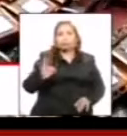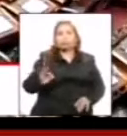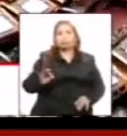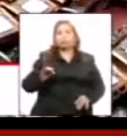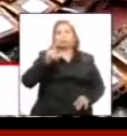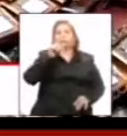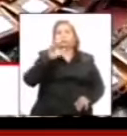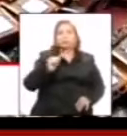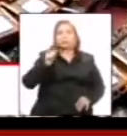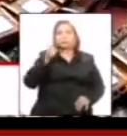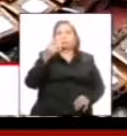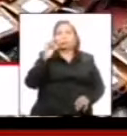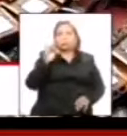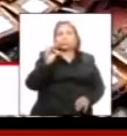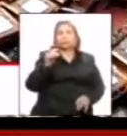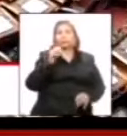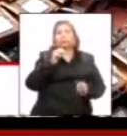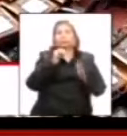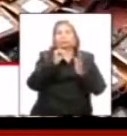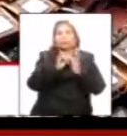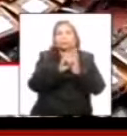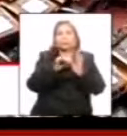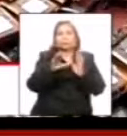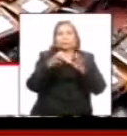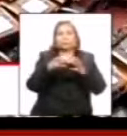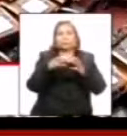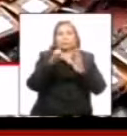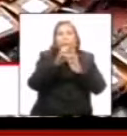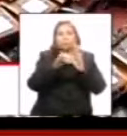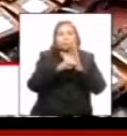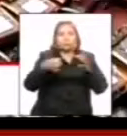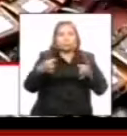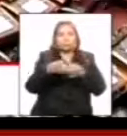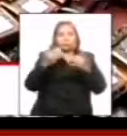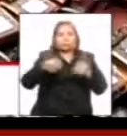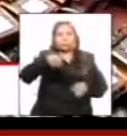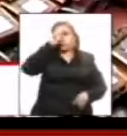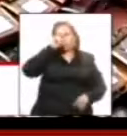y 118, inciso 1 de la Constitución Política del Perú.